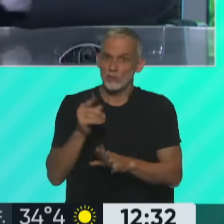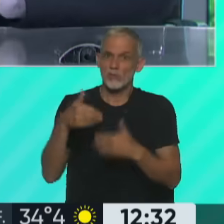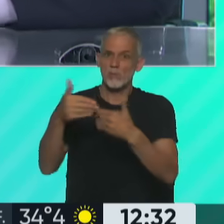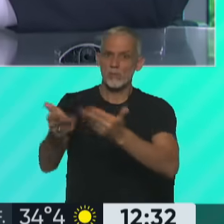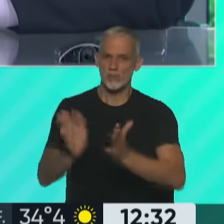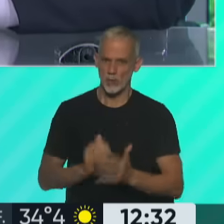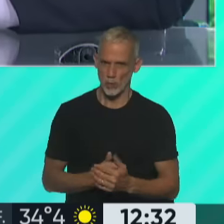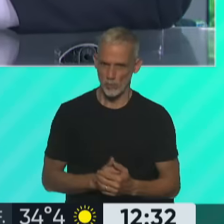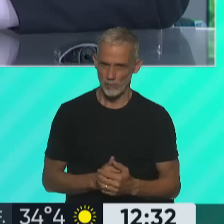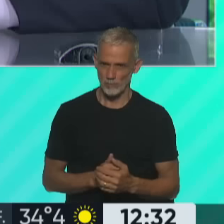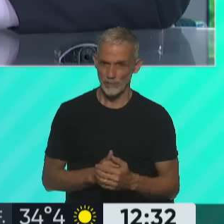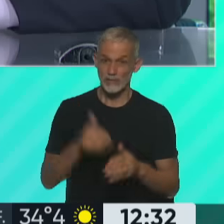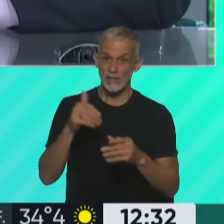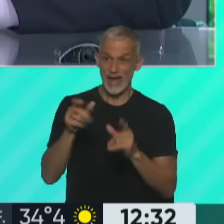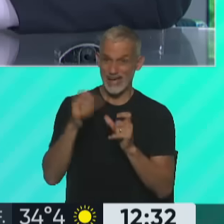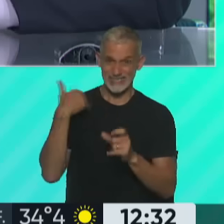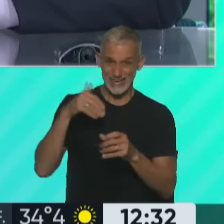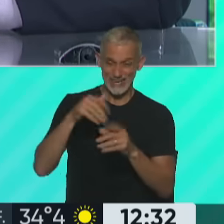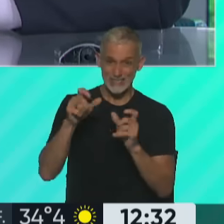lo que está ofreciendo